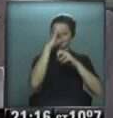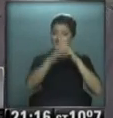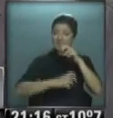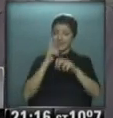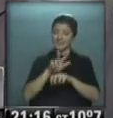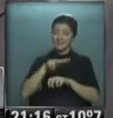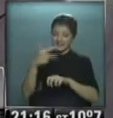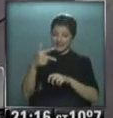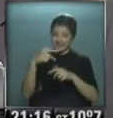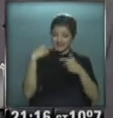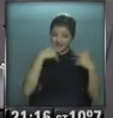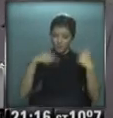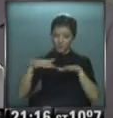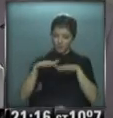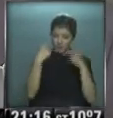de avance.